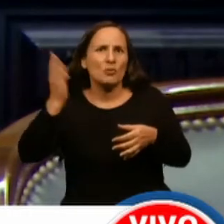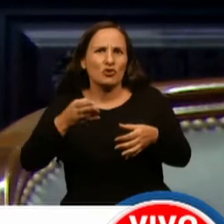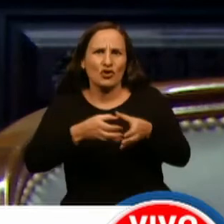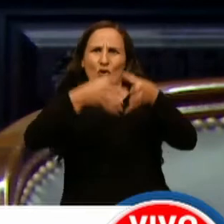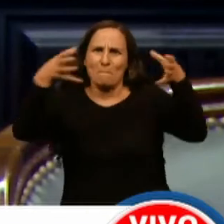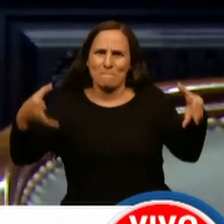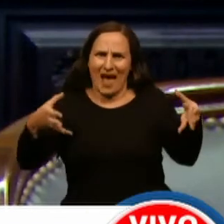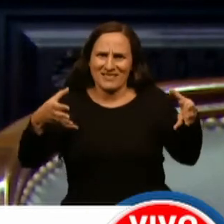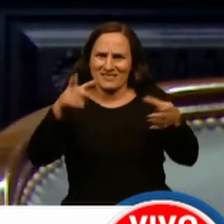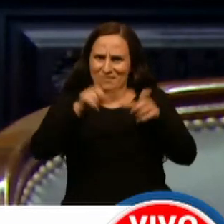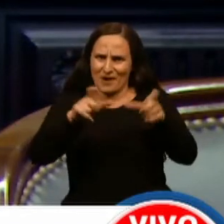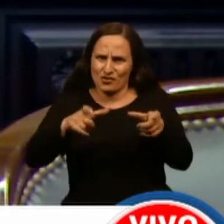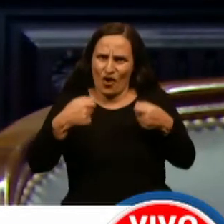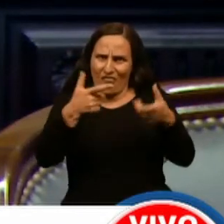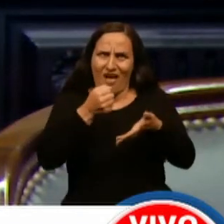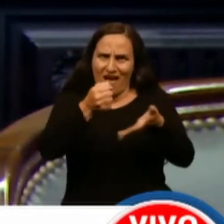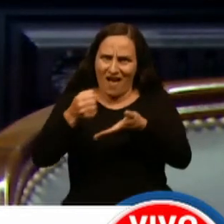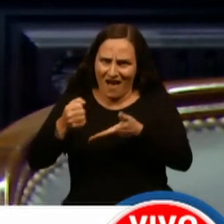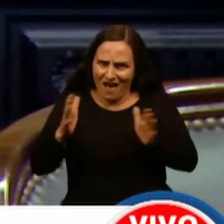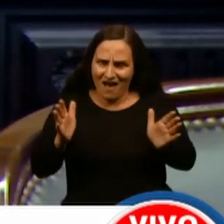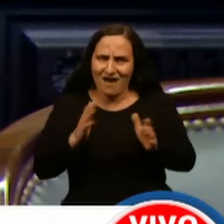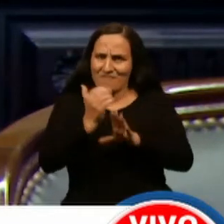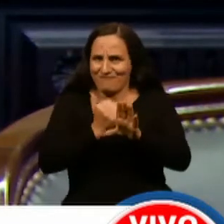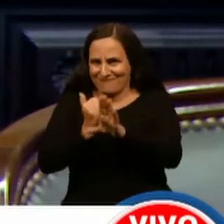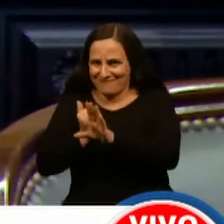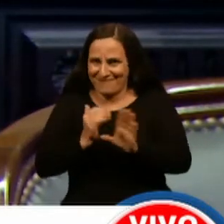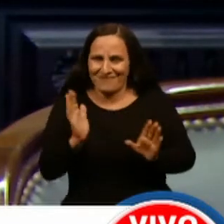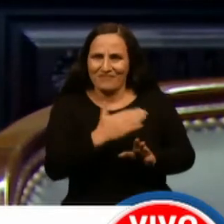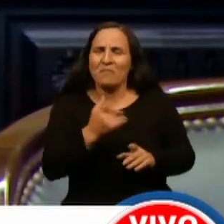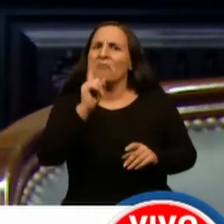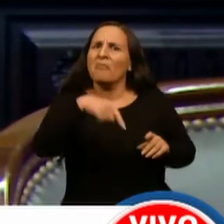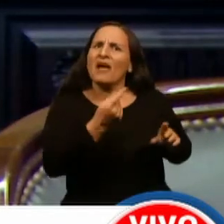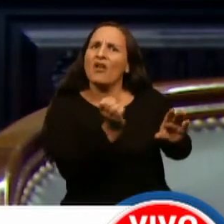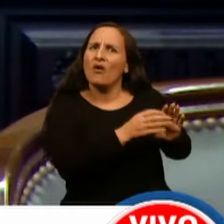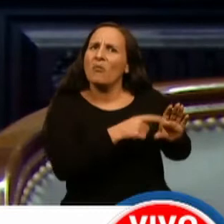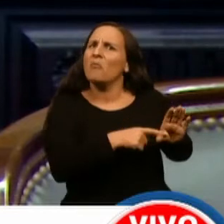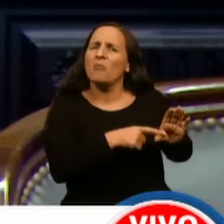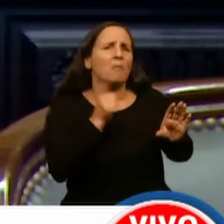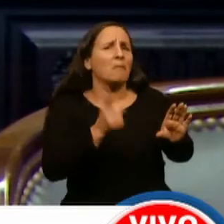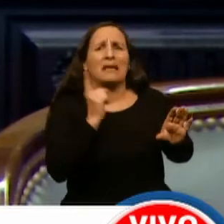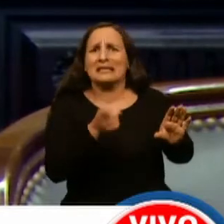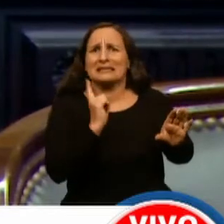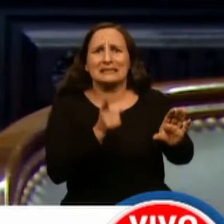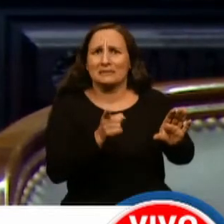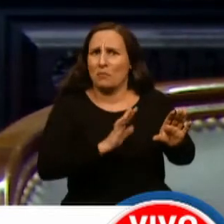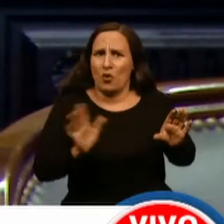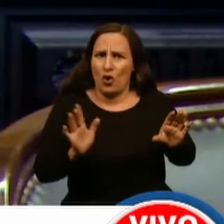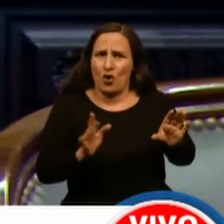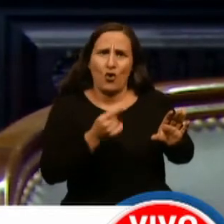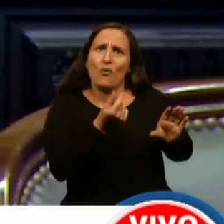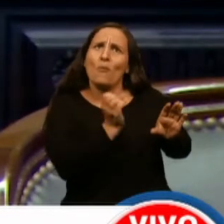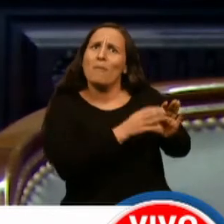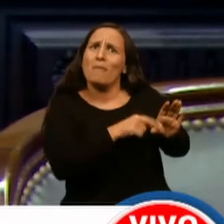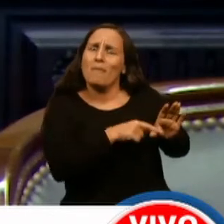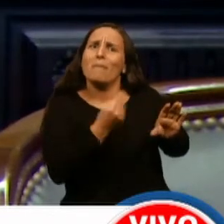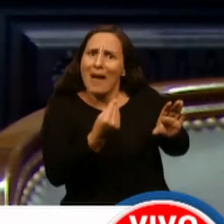400%. Sin embargo, la fuente de financiamiento de este subsidio sigue siendo exactamente la misma. El fondo